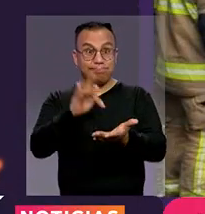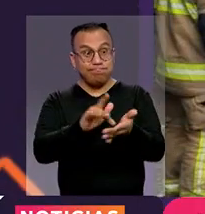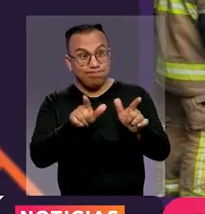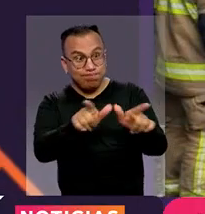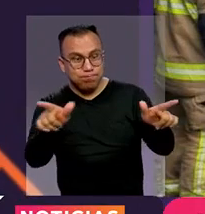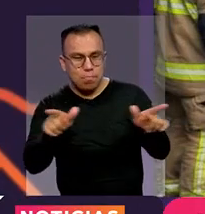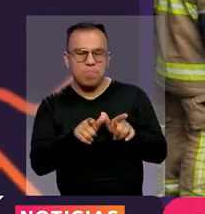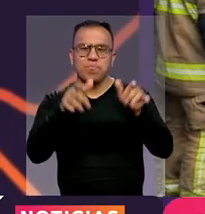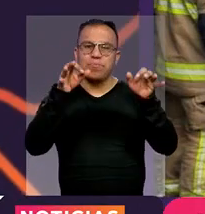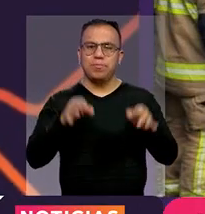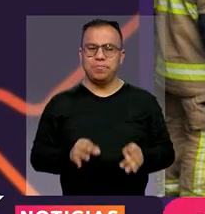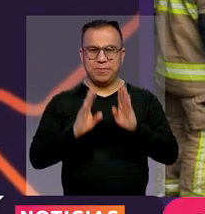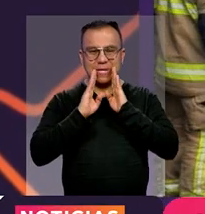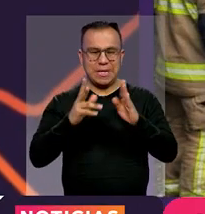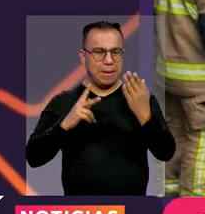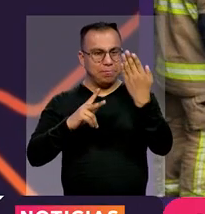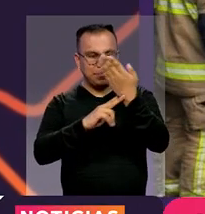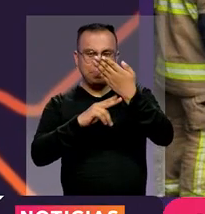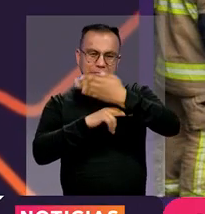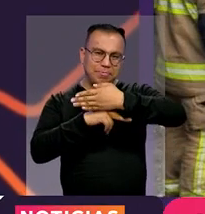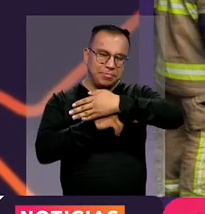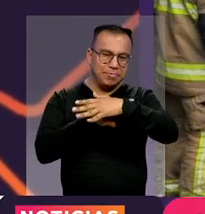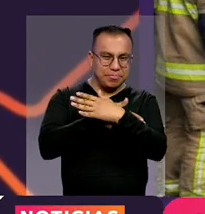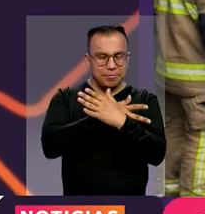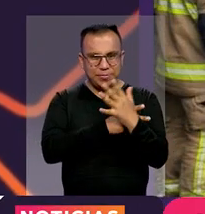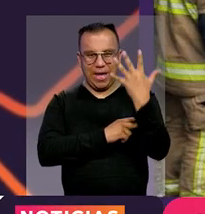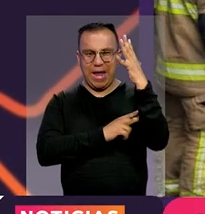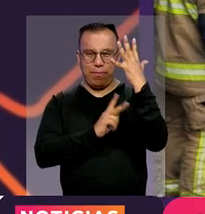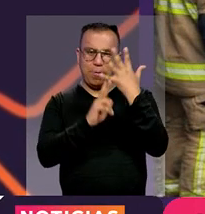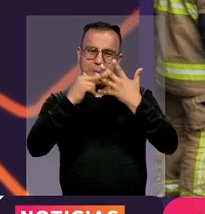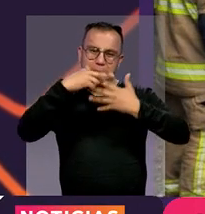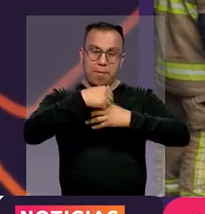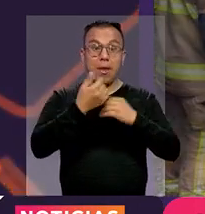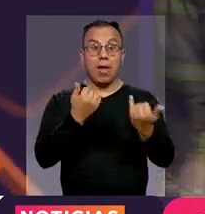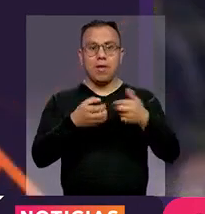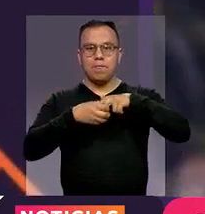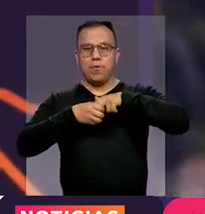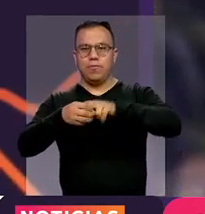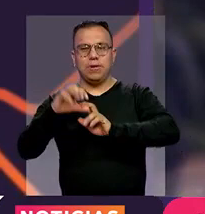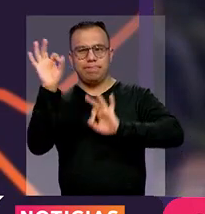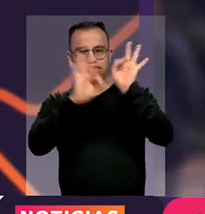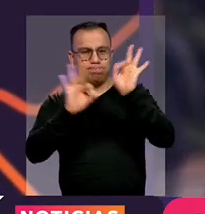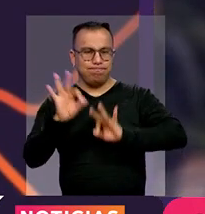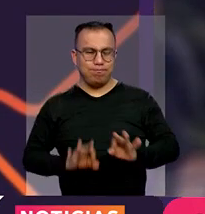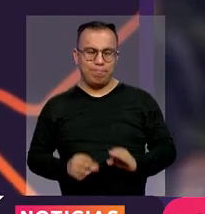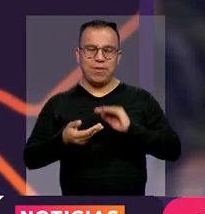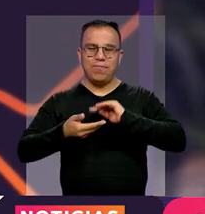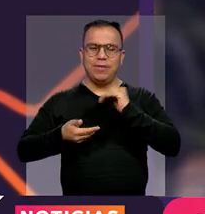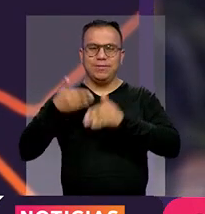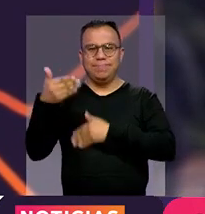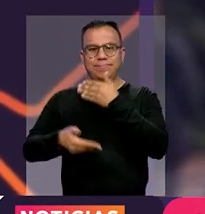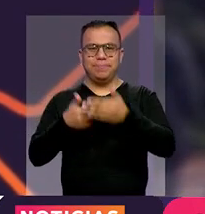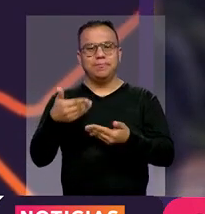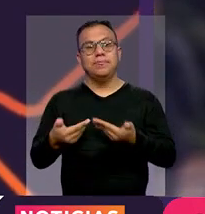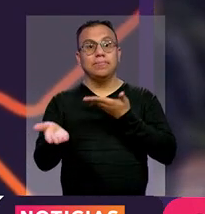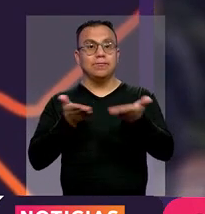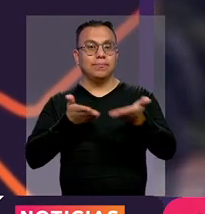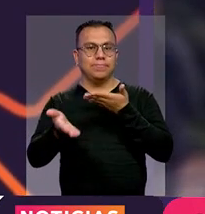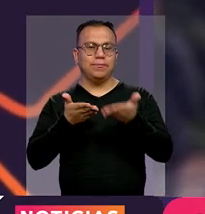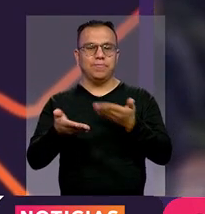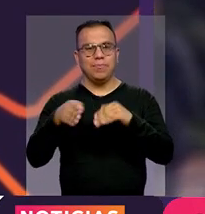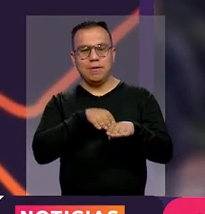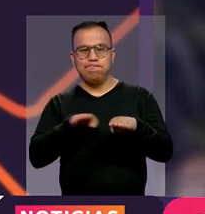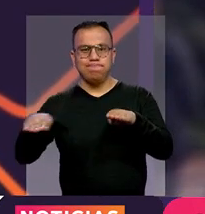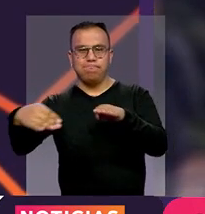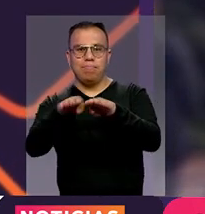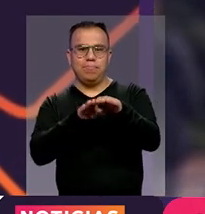lugar para realizar el corte y tronzado del árbol, mientras Movilidad adelantaba labores para facilitar el tránsito de los